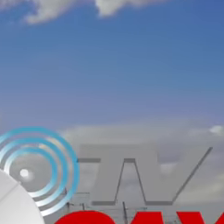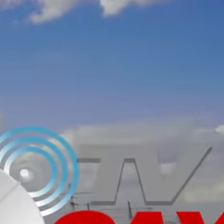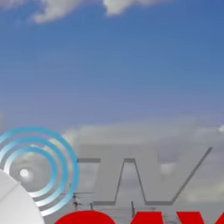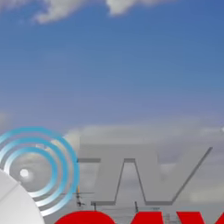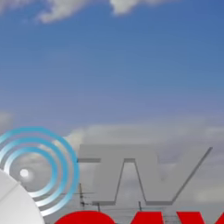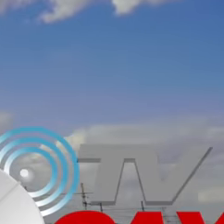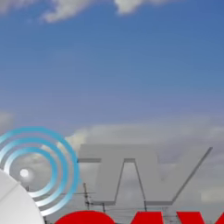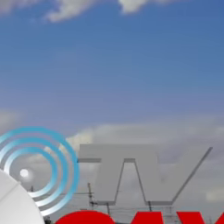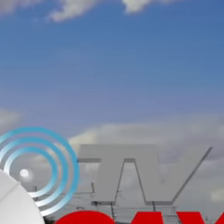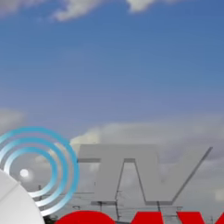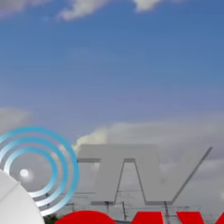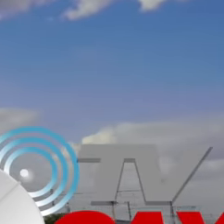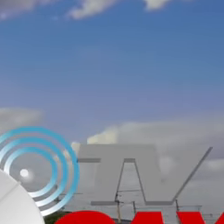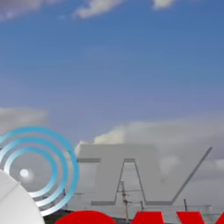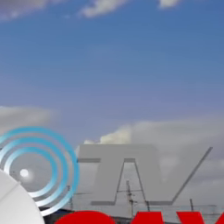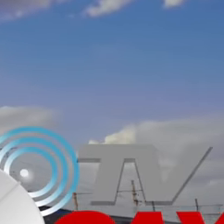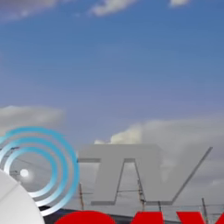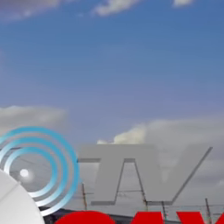eléctrico.